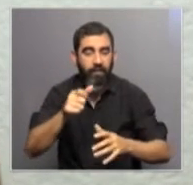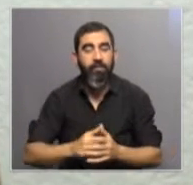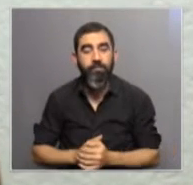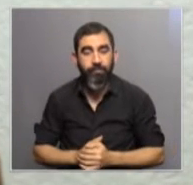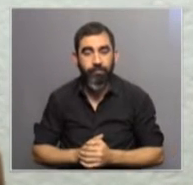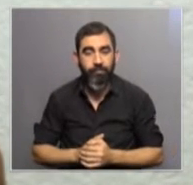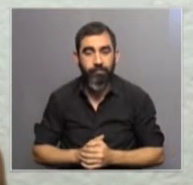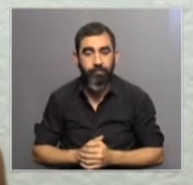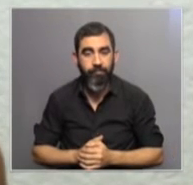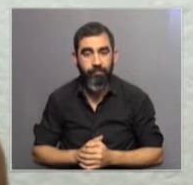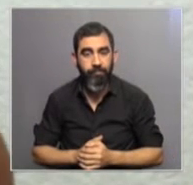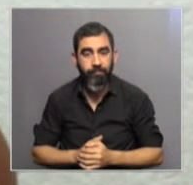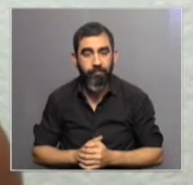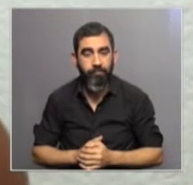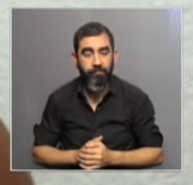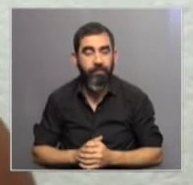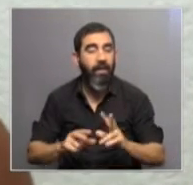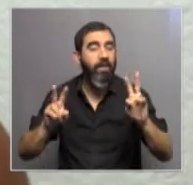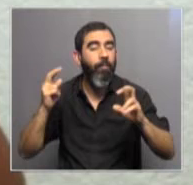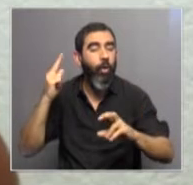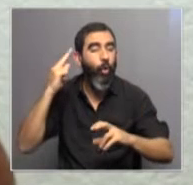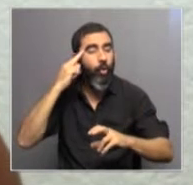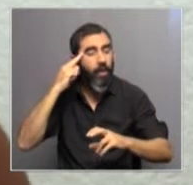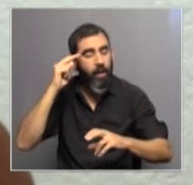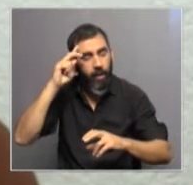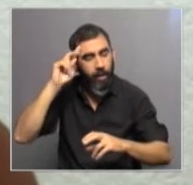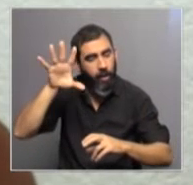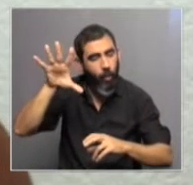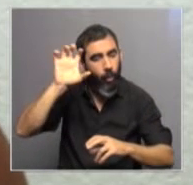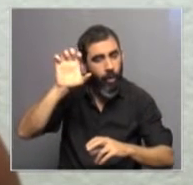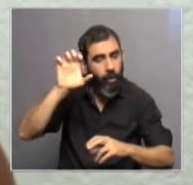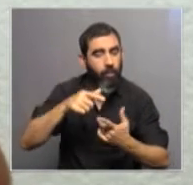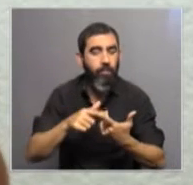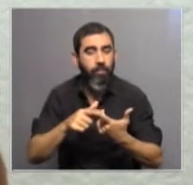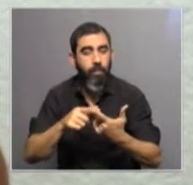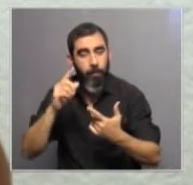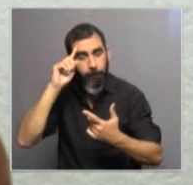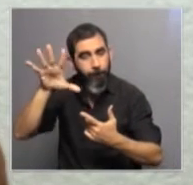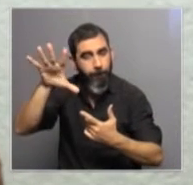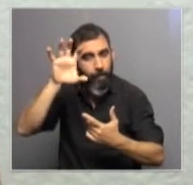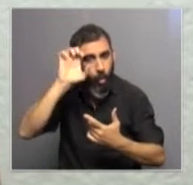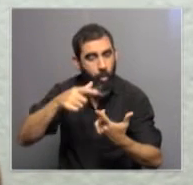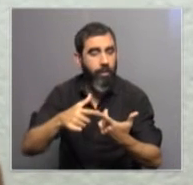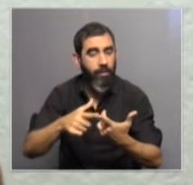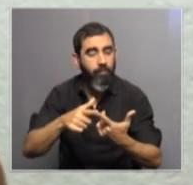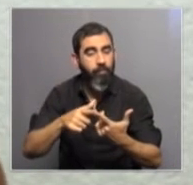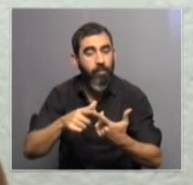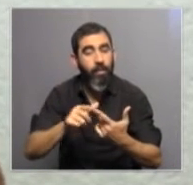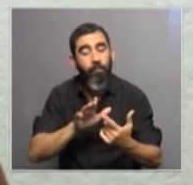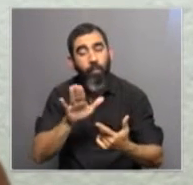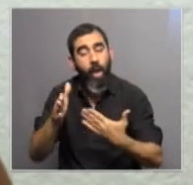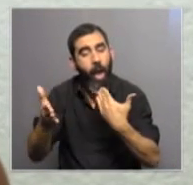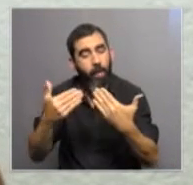nostalgia. Cuando hablamos de nostalgia, hablamos de recuerdos, hablamos de memoria. Y bueno, fuimos a buscar a